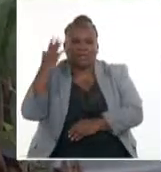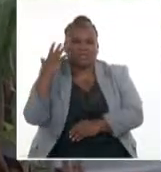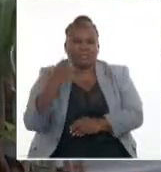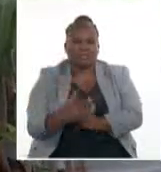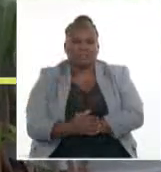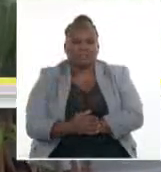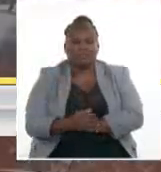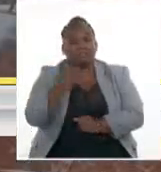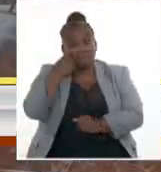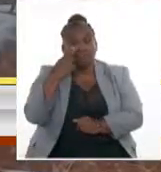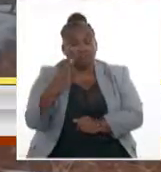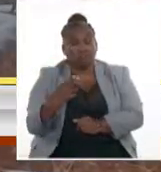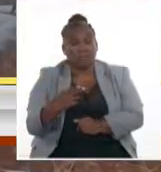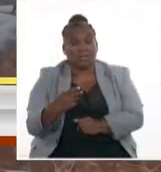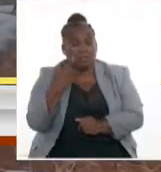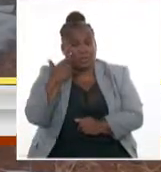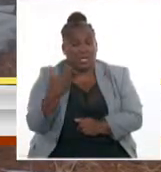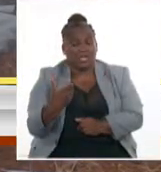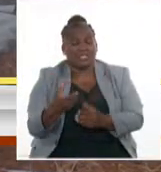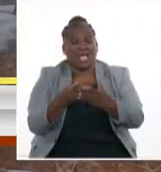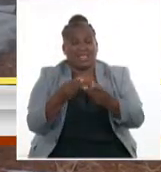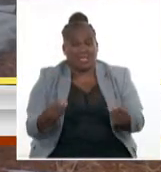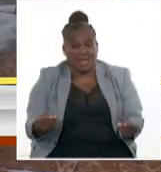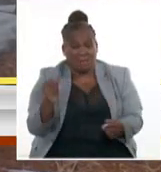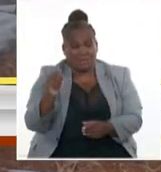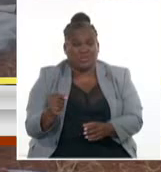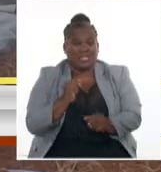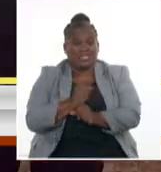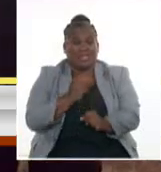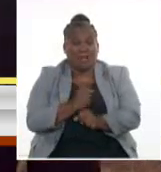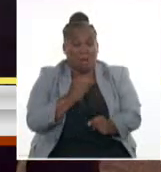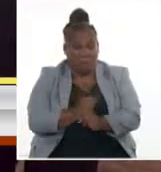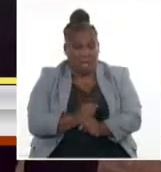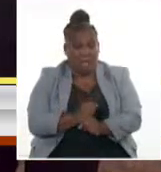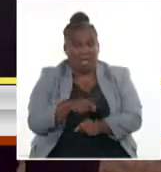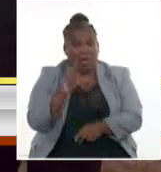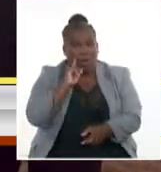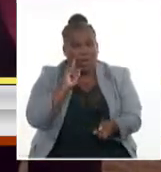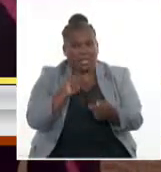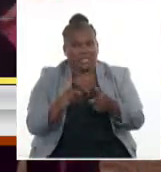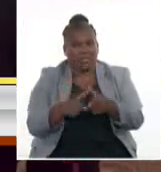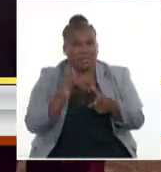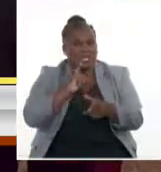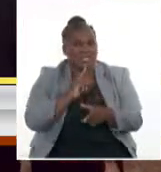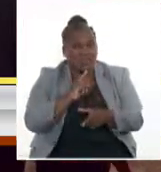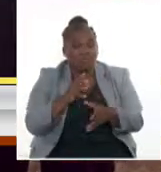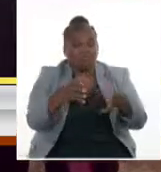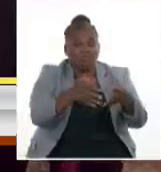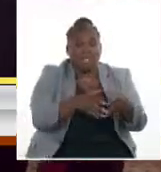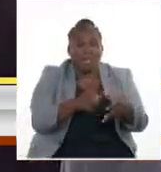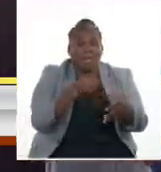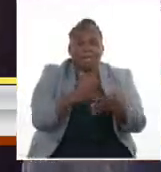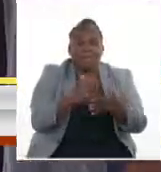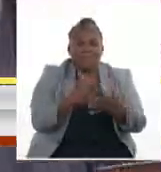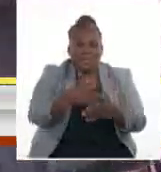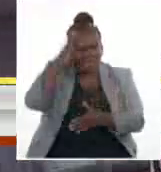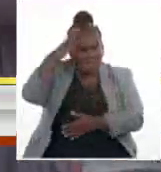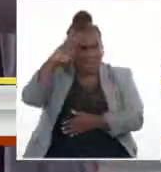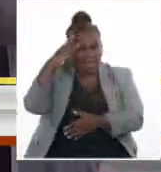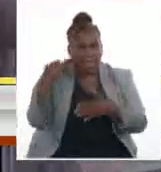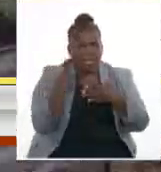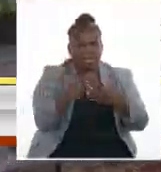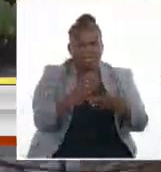Reconocer el valor de la tierra y de quienes trabajan en ella es propósito de nuestro país y de la Agencia Mexicana de Cooperación Internacional para el